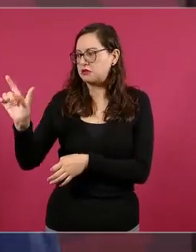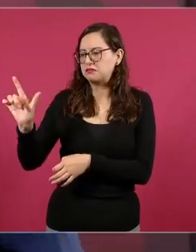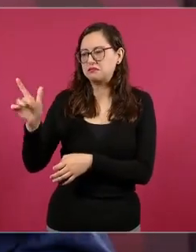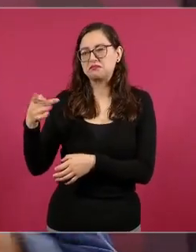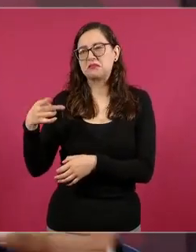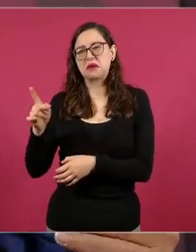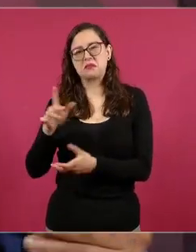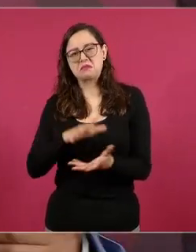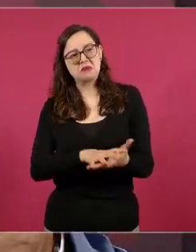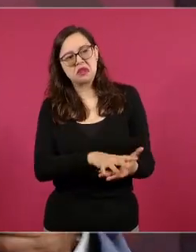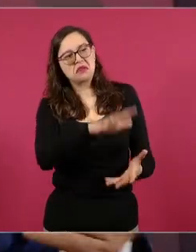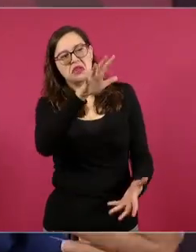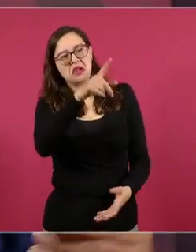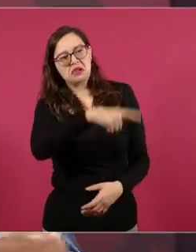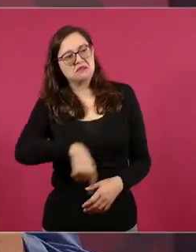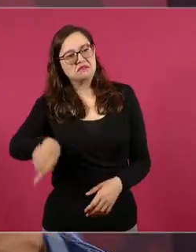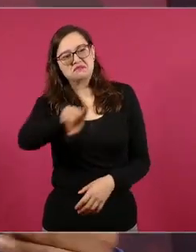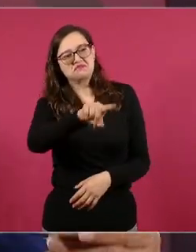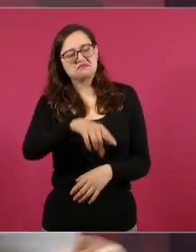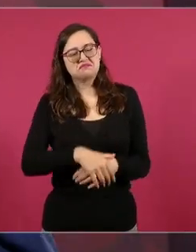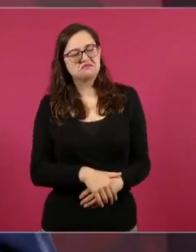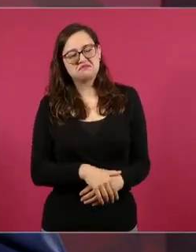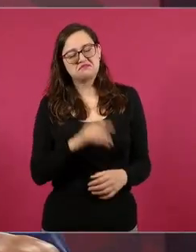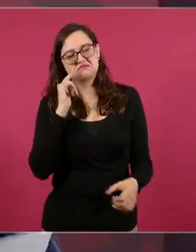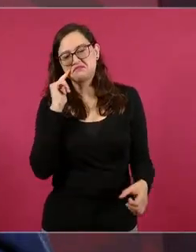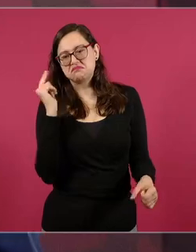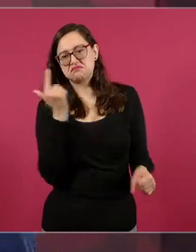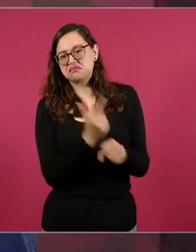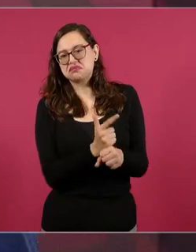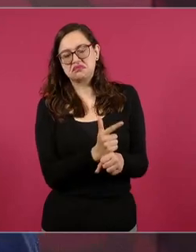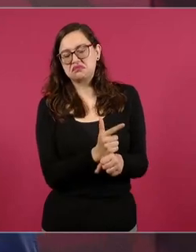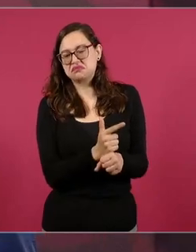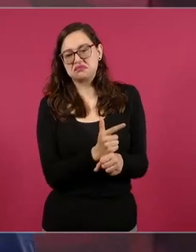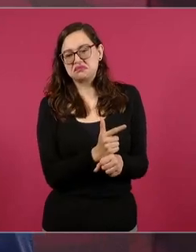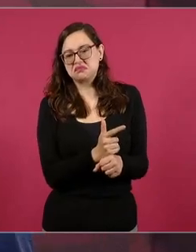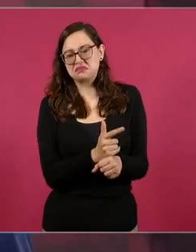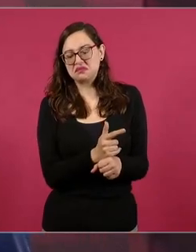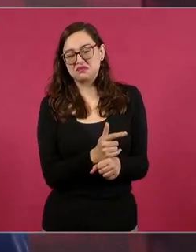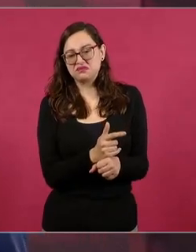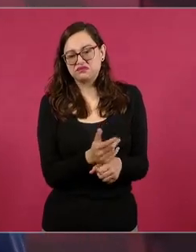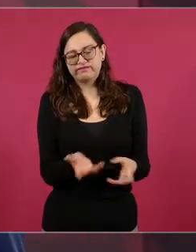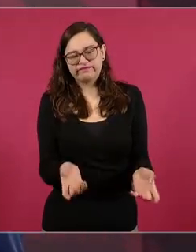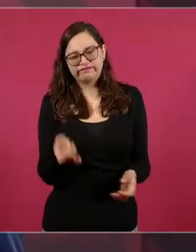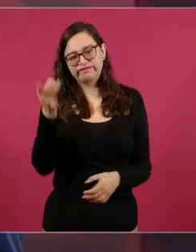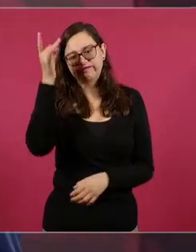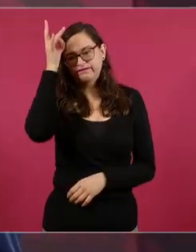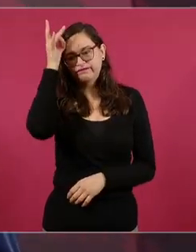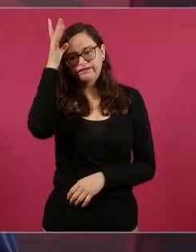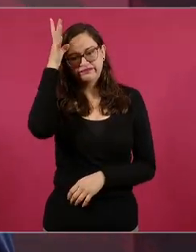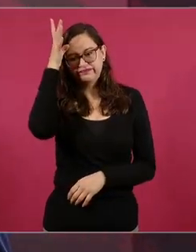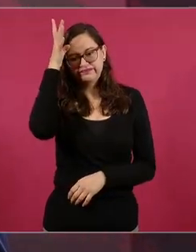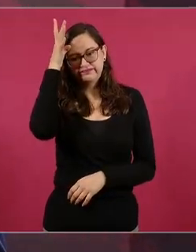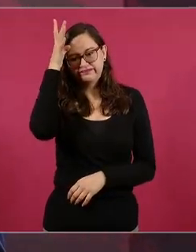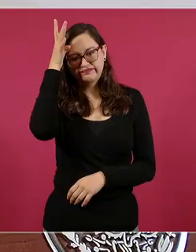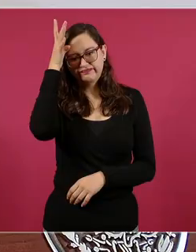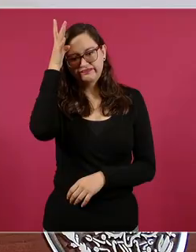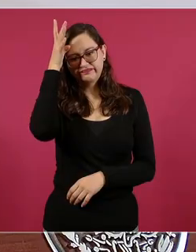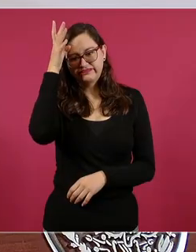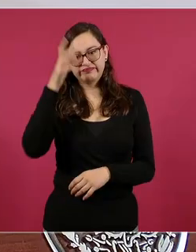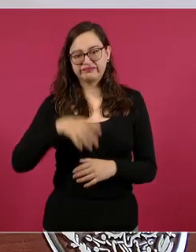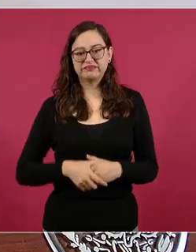Ya la gente sabe, la mayoría, de que los medios de información, no